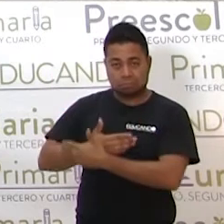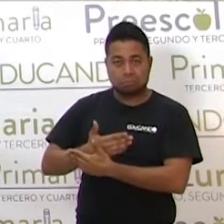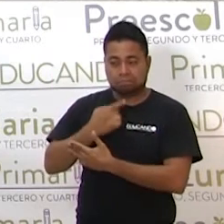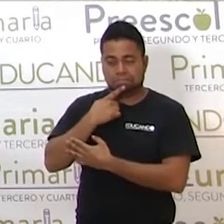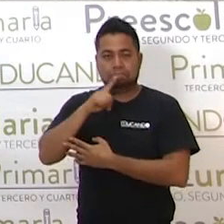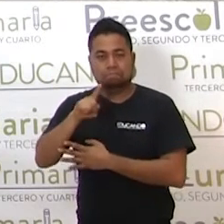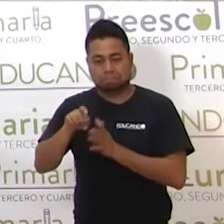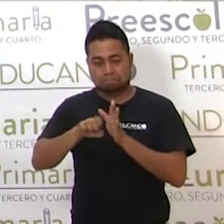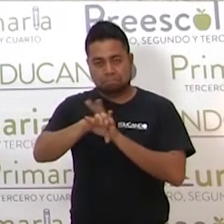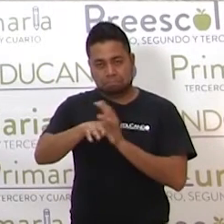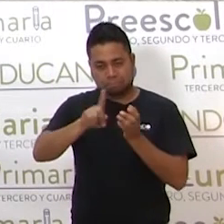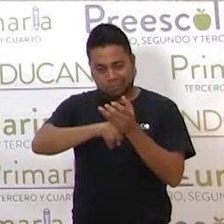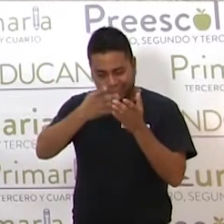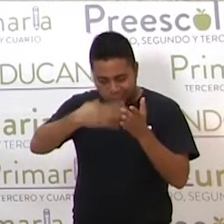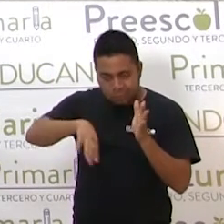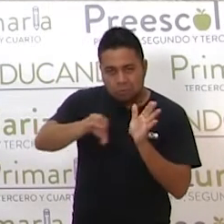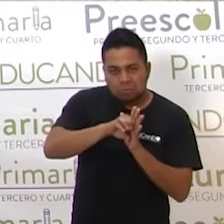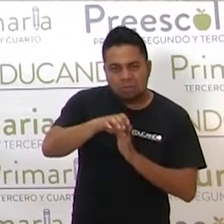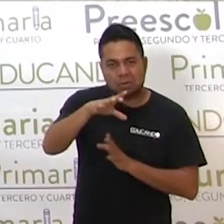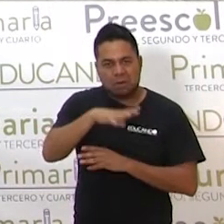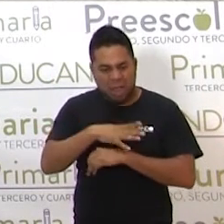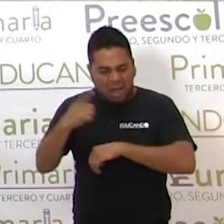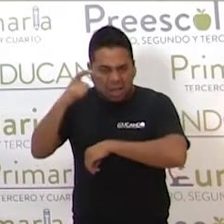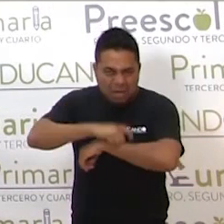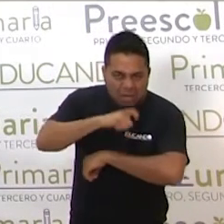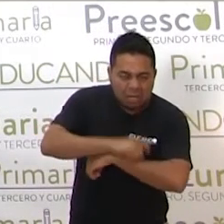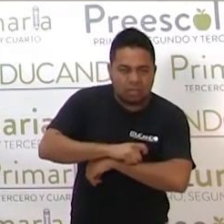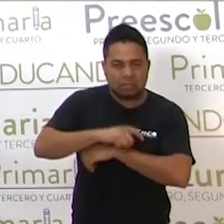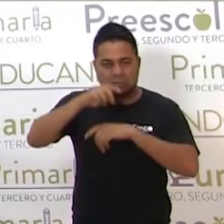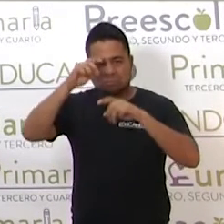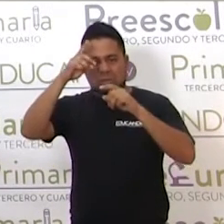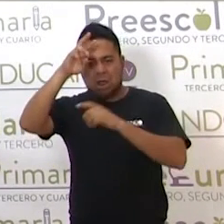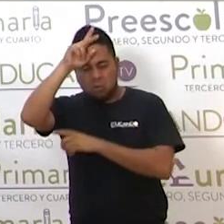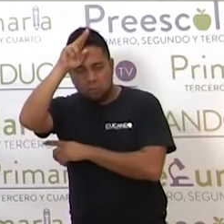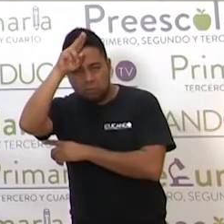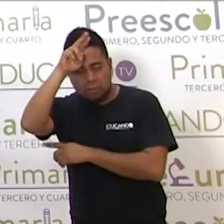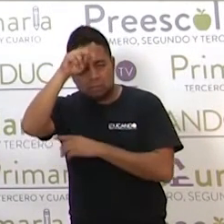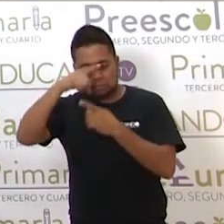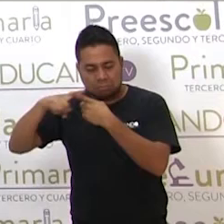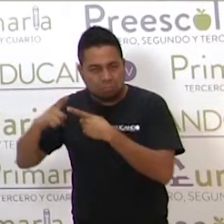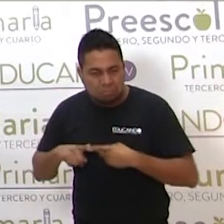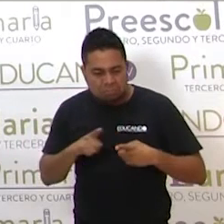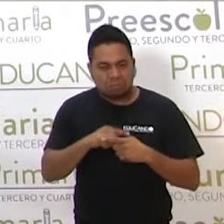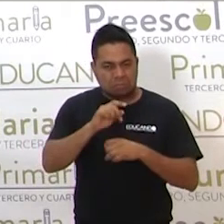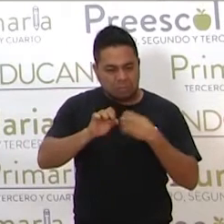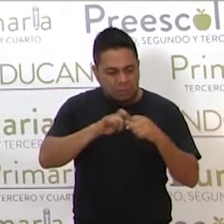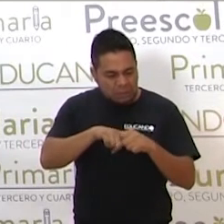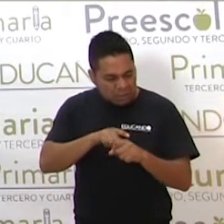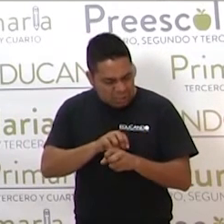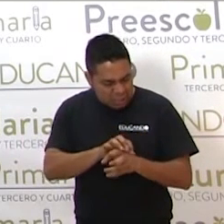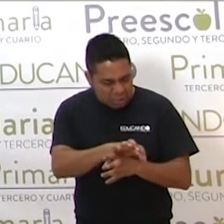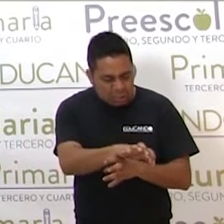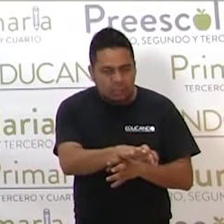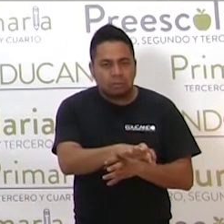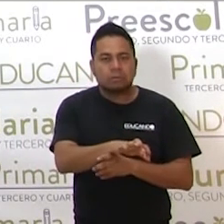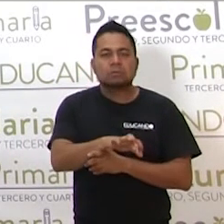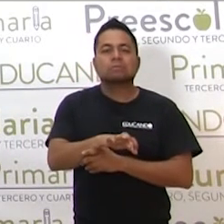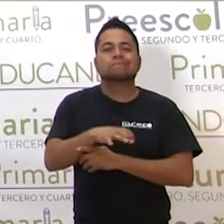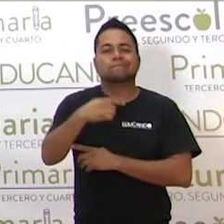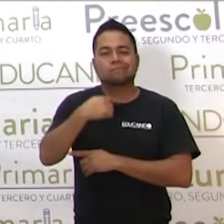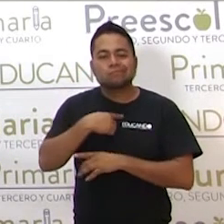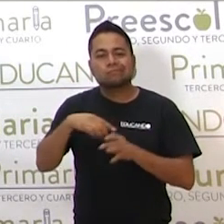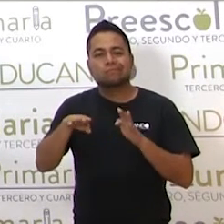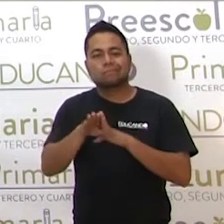si en mi cuarto hay chinches y cucarachas y alacranes, es porque me voy a ir a arder en el infierno si sigo con